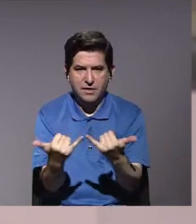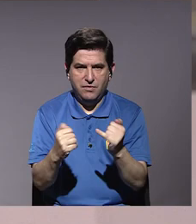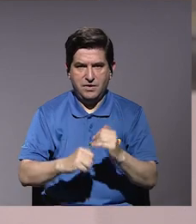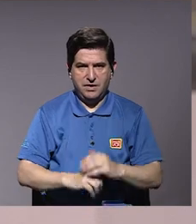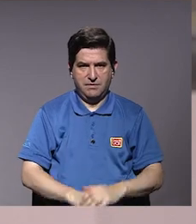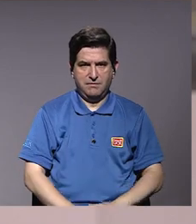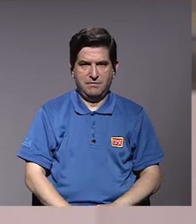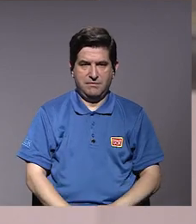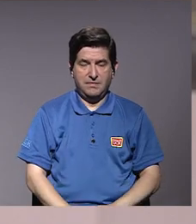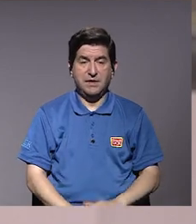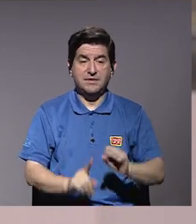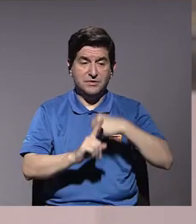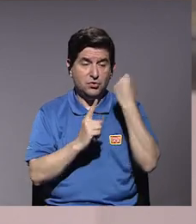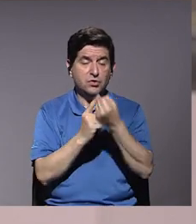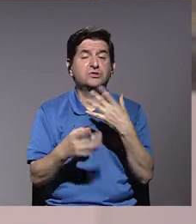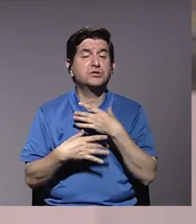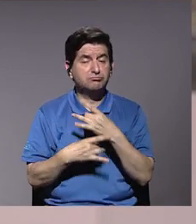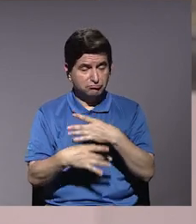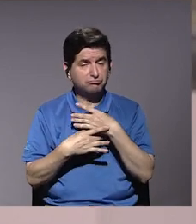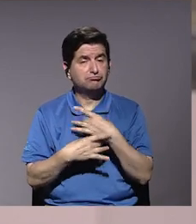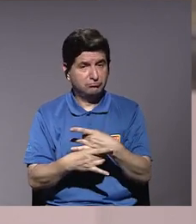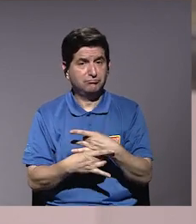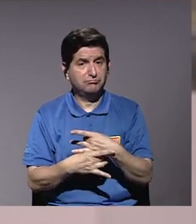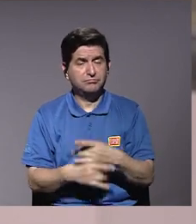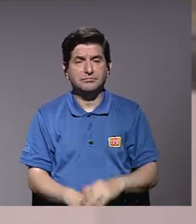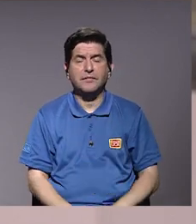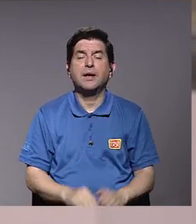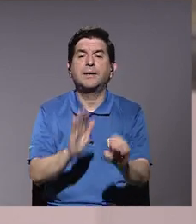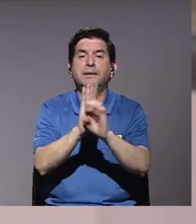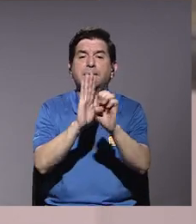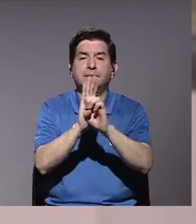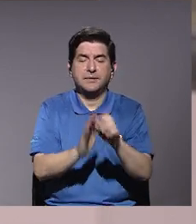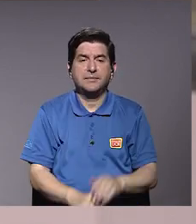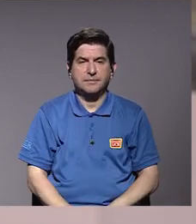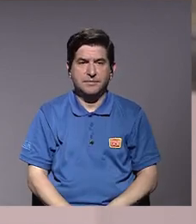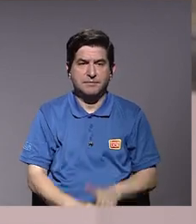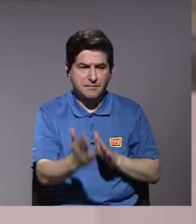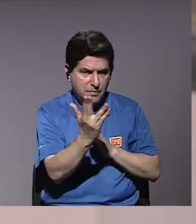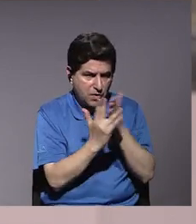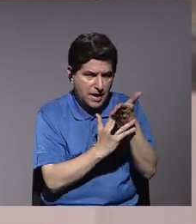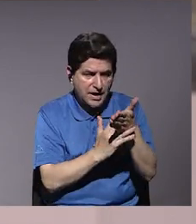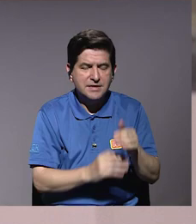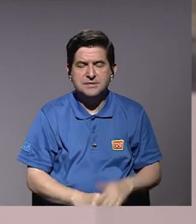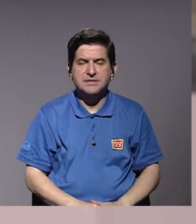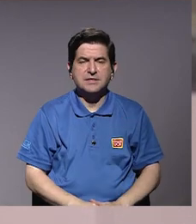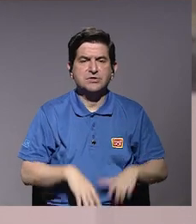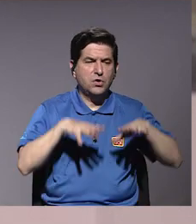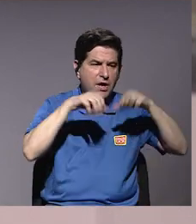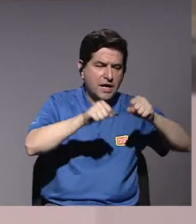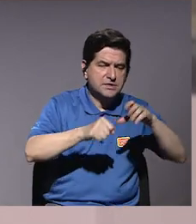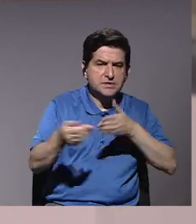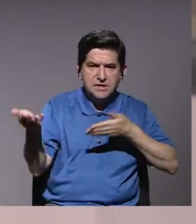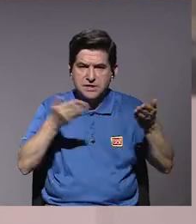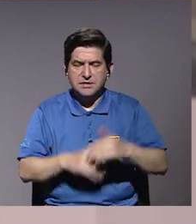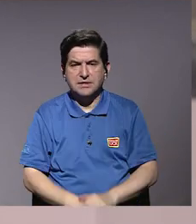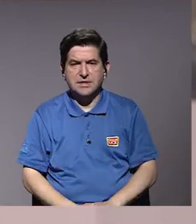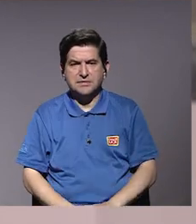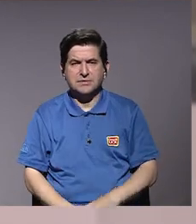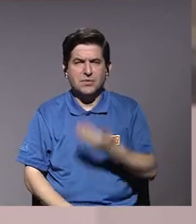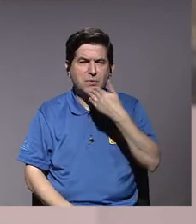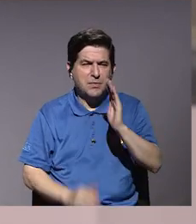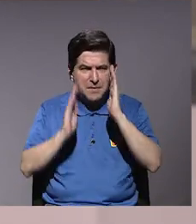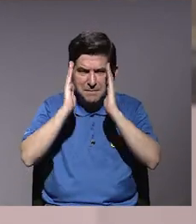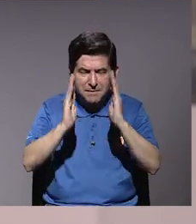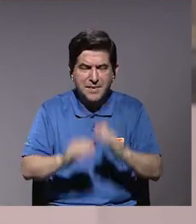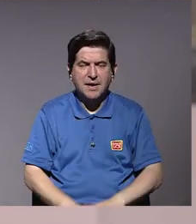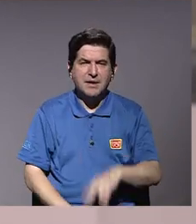ese momento. Entonces, son situaciones muy interesantes donde, digamos, por ejemplo, acceso a citas o servicios como maltrato son